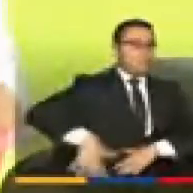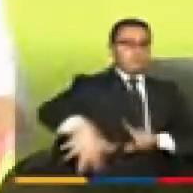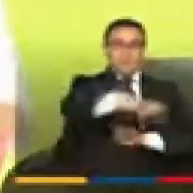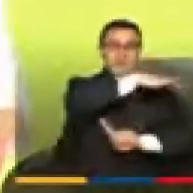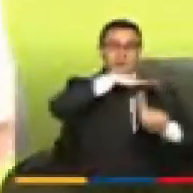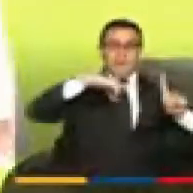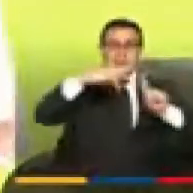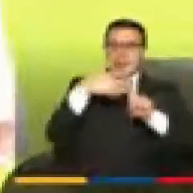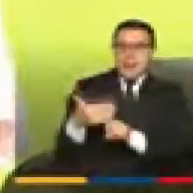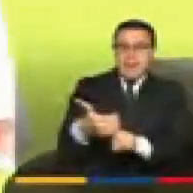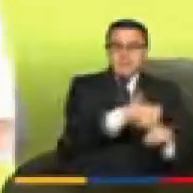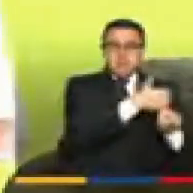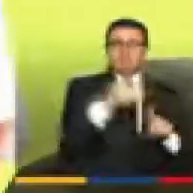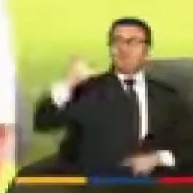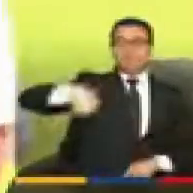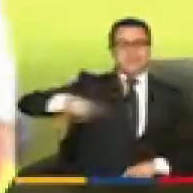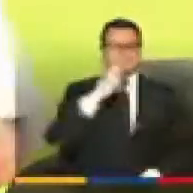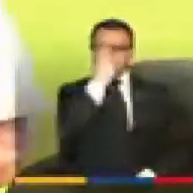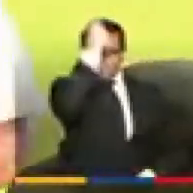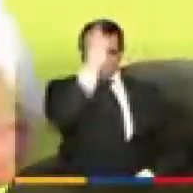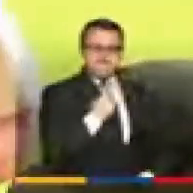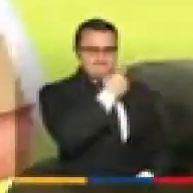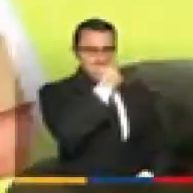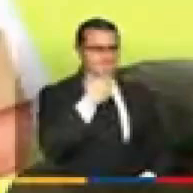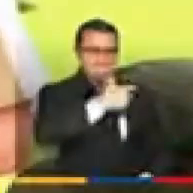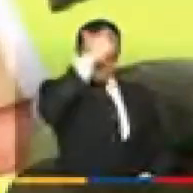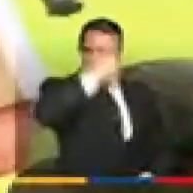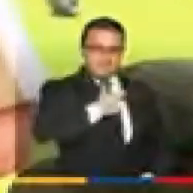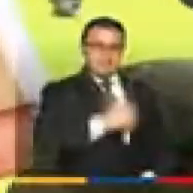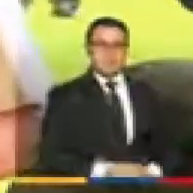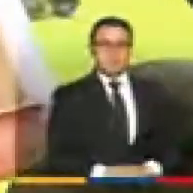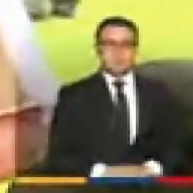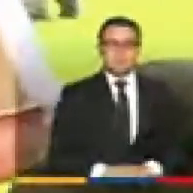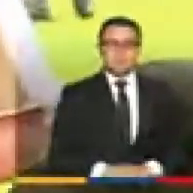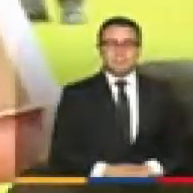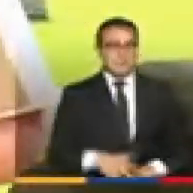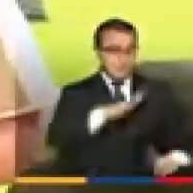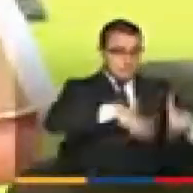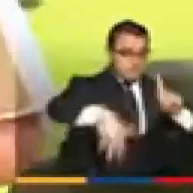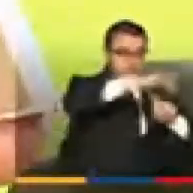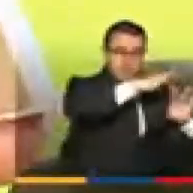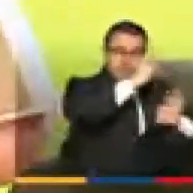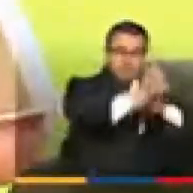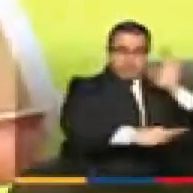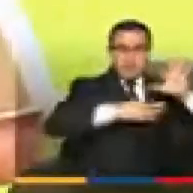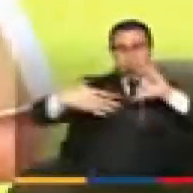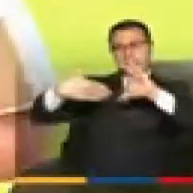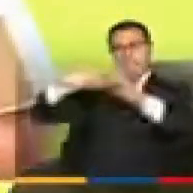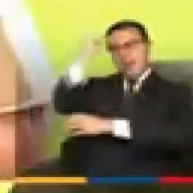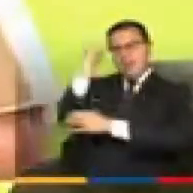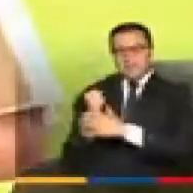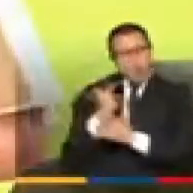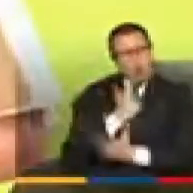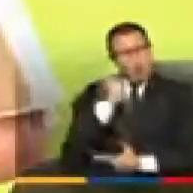ambiente. La protección ambiental y la batalla contra la crisis climática